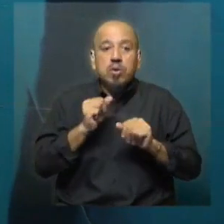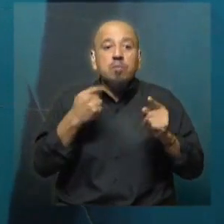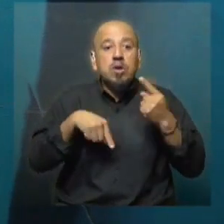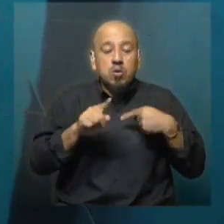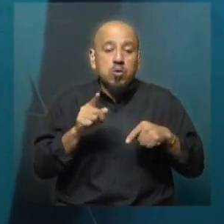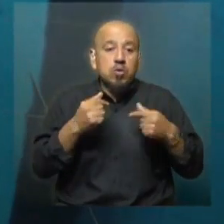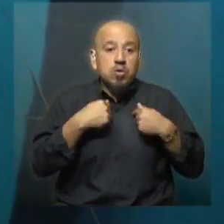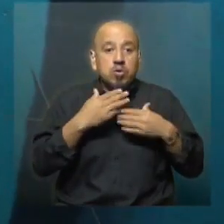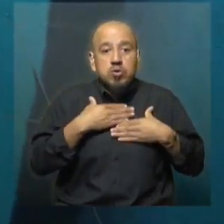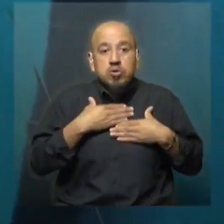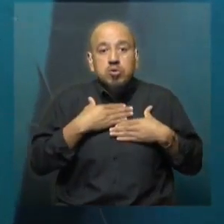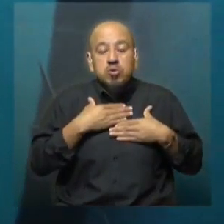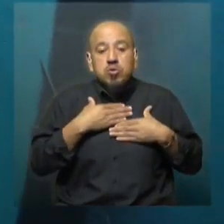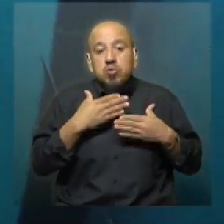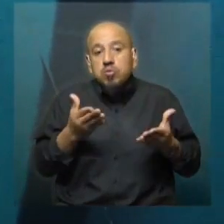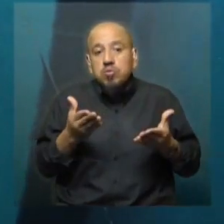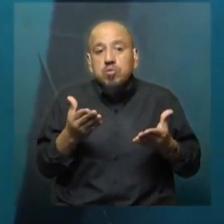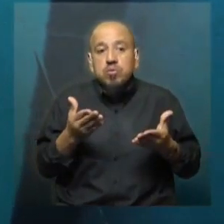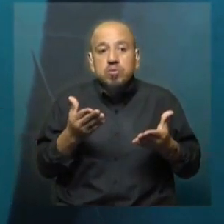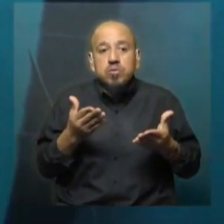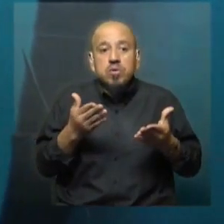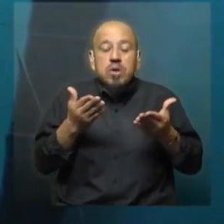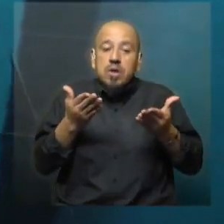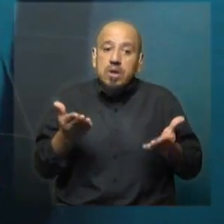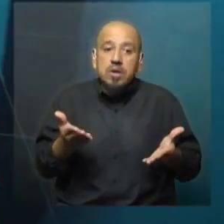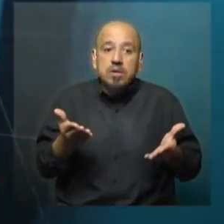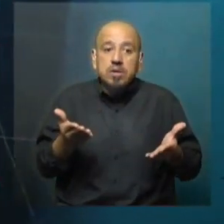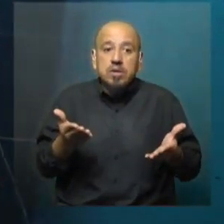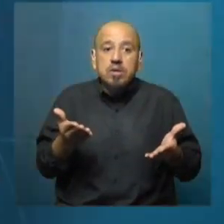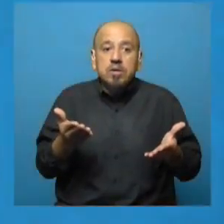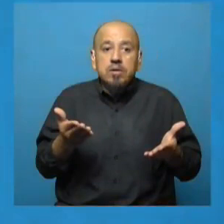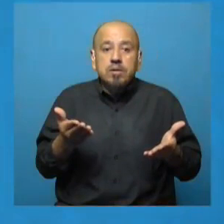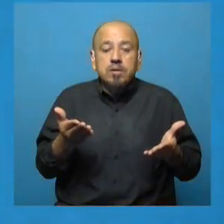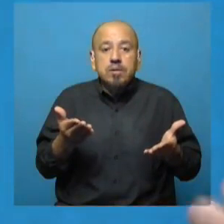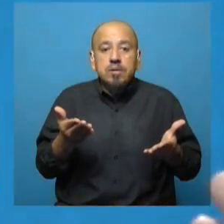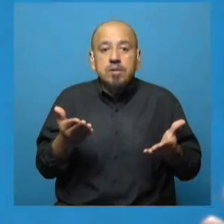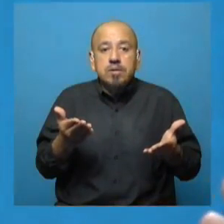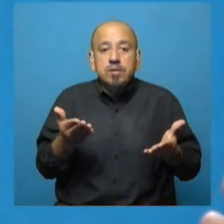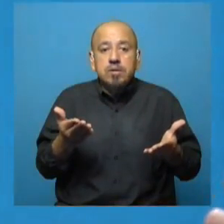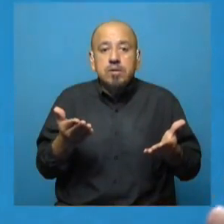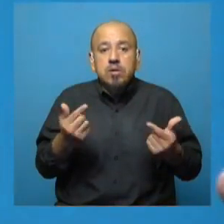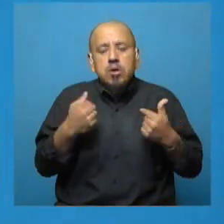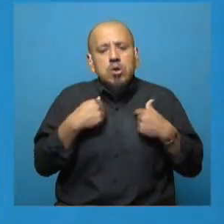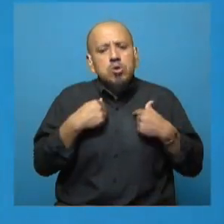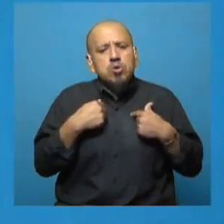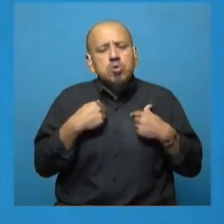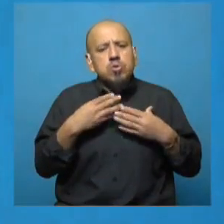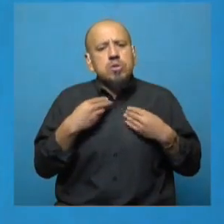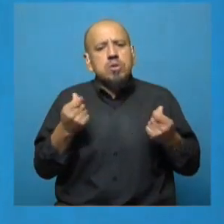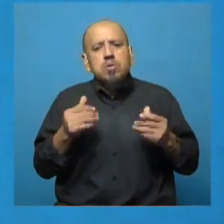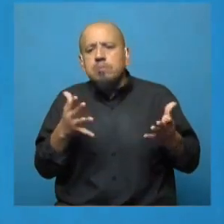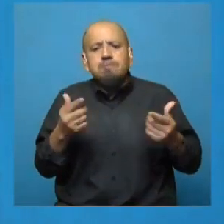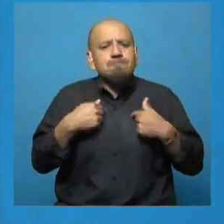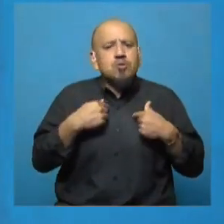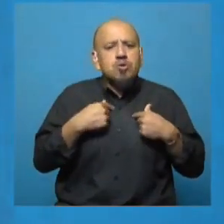me refiero que a menor a mayor escala es un lugar en el que uno se se siente no culpa Pero decir Bueno quién